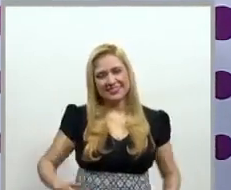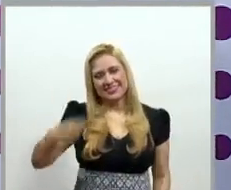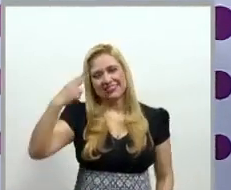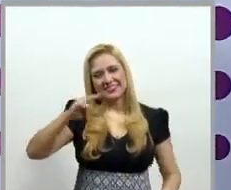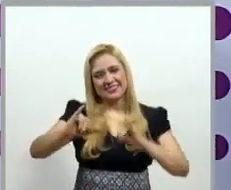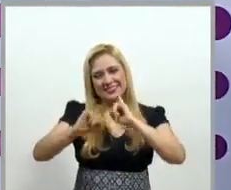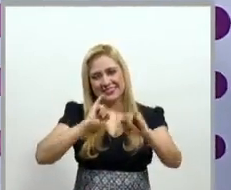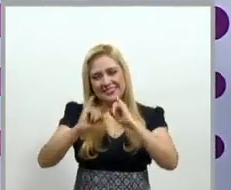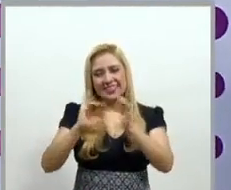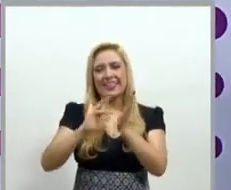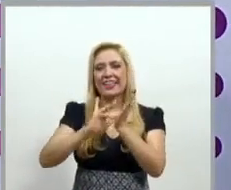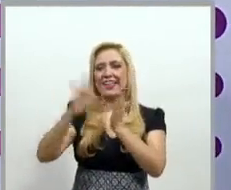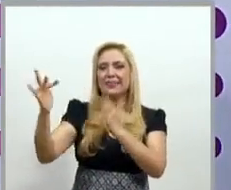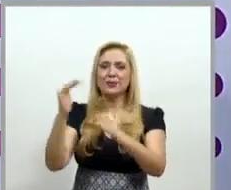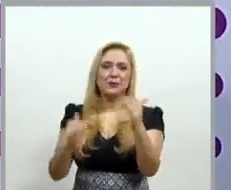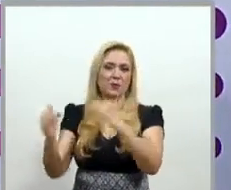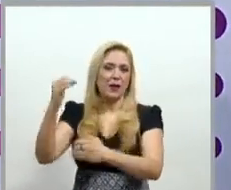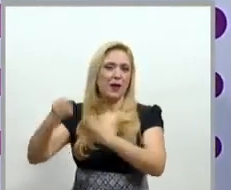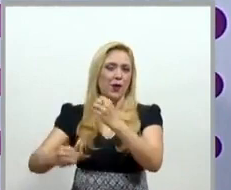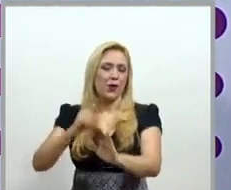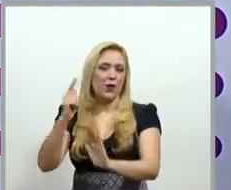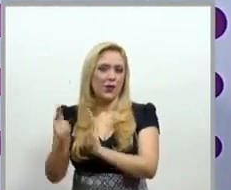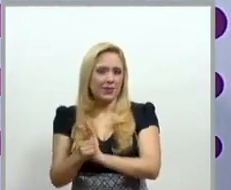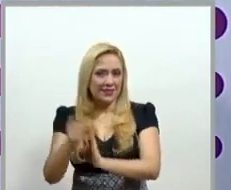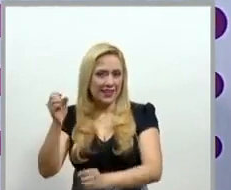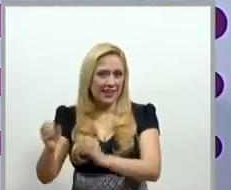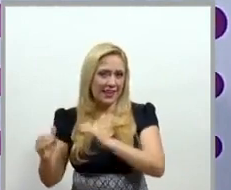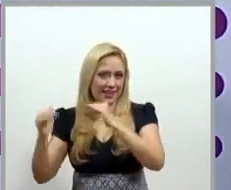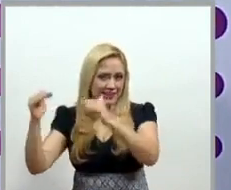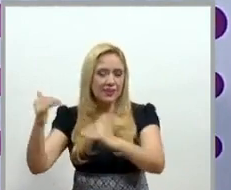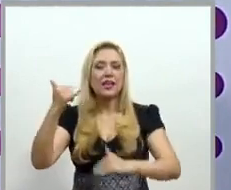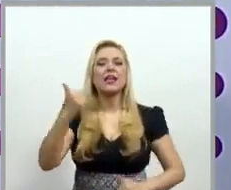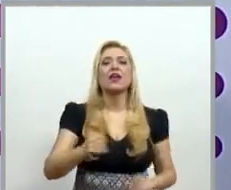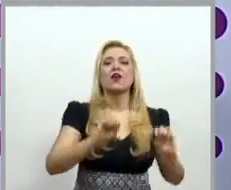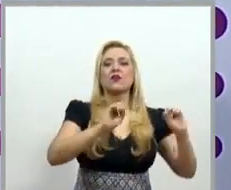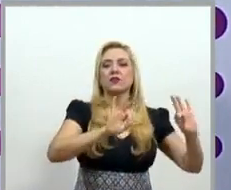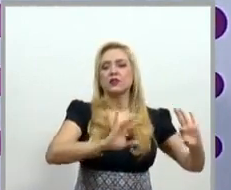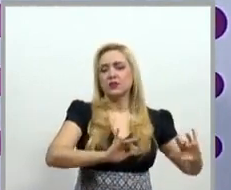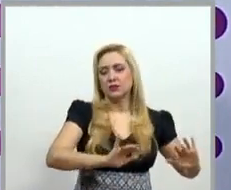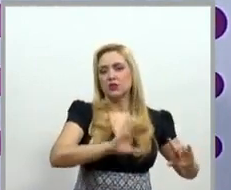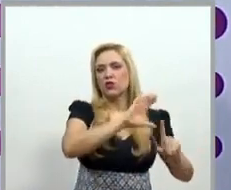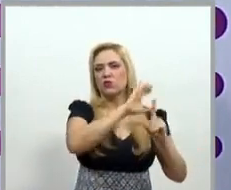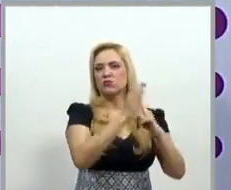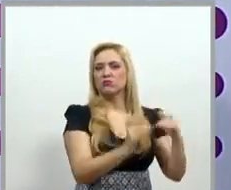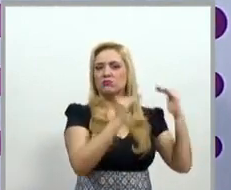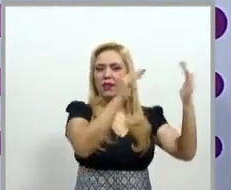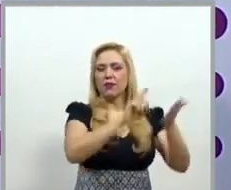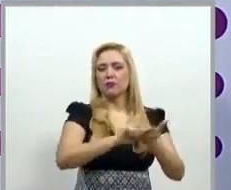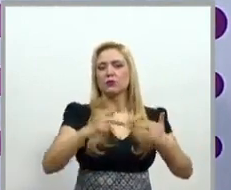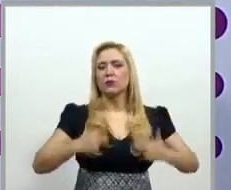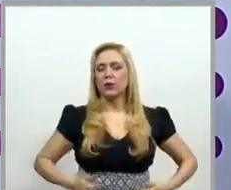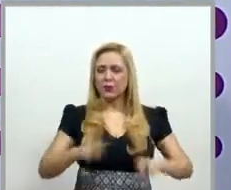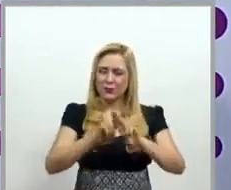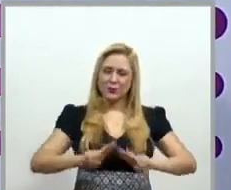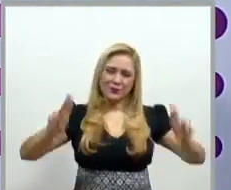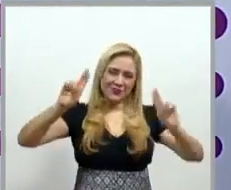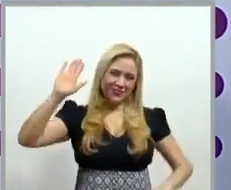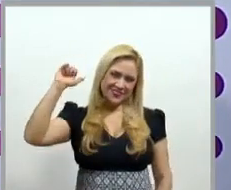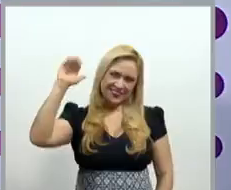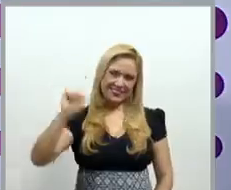hace en colaboración entre la Suprema Corte de Justicia de la Nación y la Oficina del Alto Comisionado de las Naciones Unidas para los Derechos Humanos. Hasta la próxima.